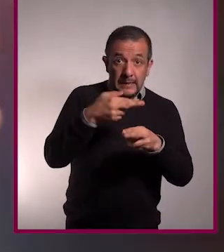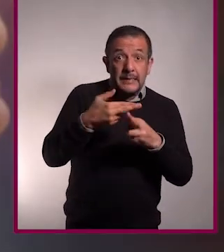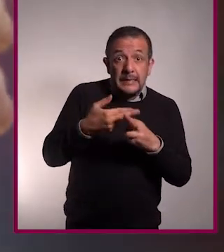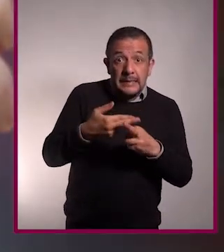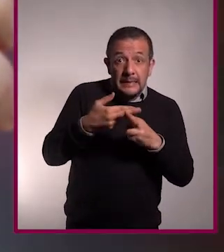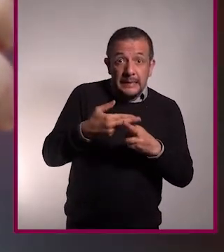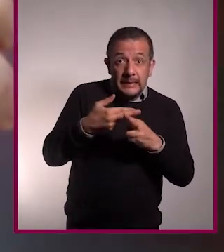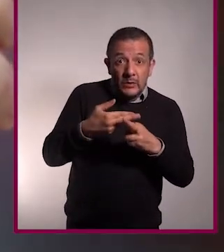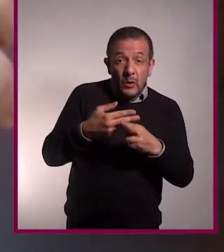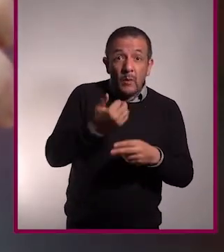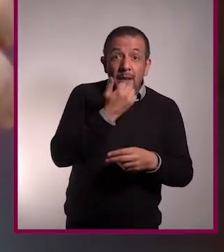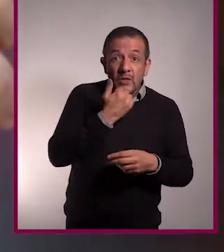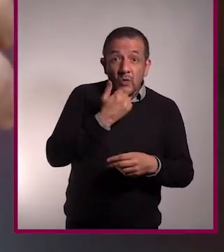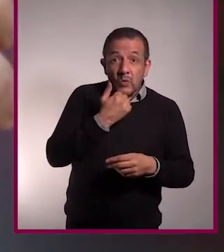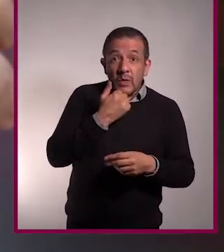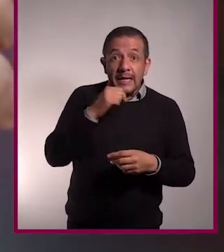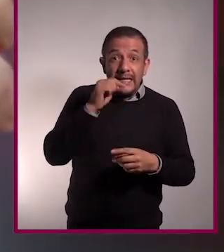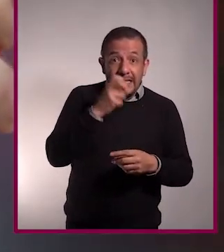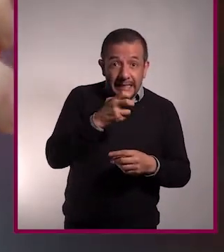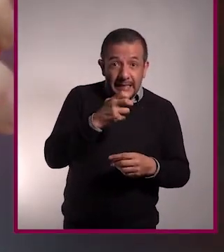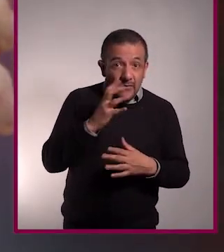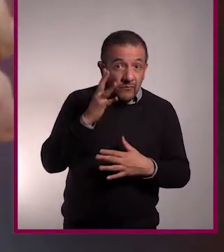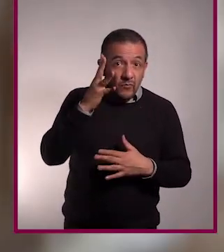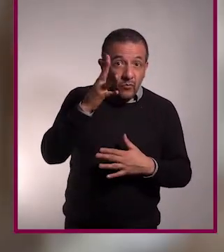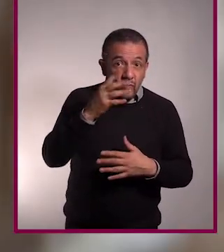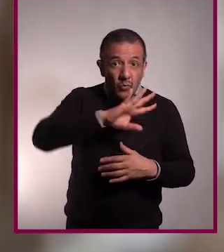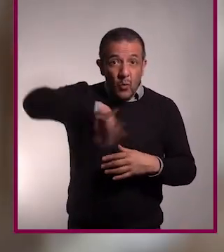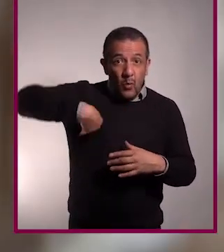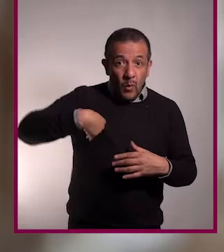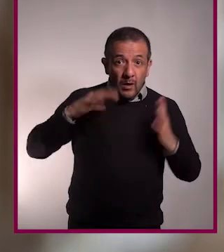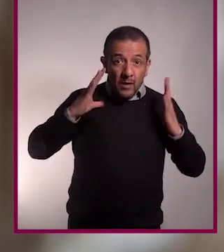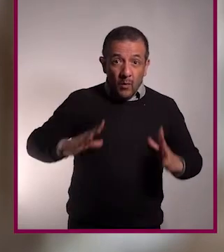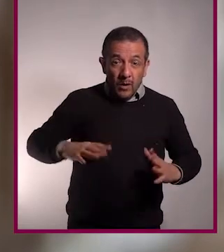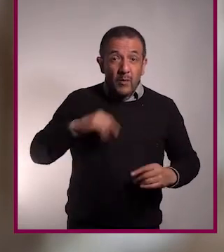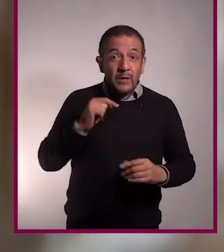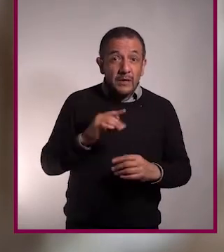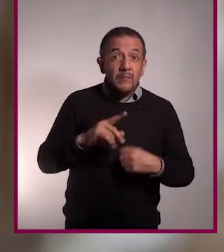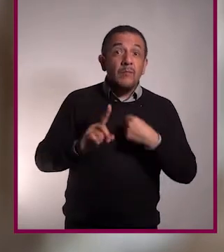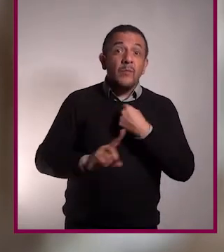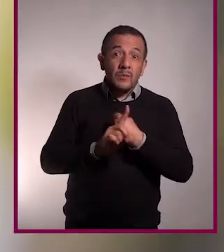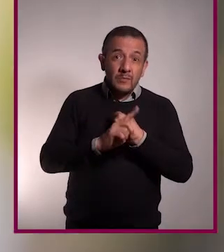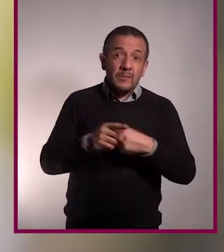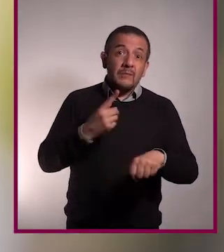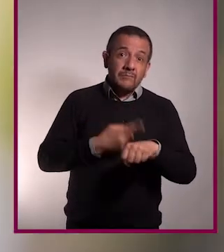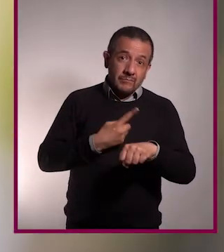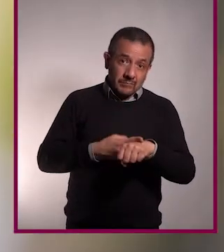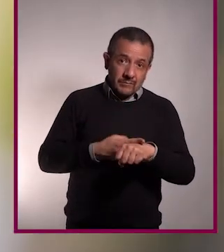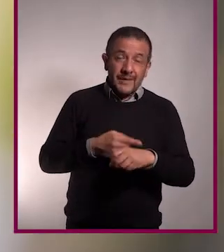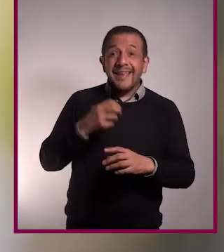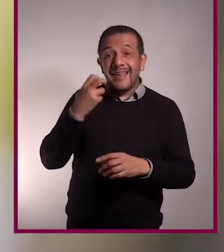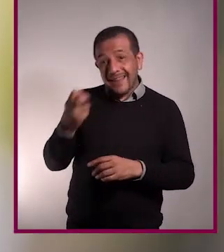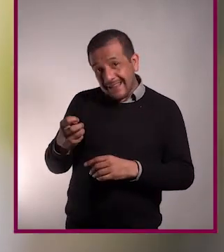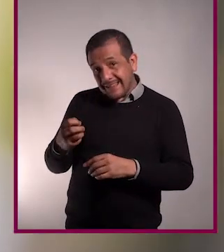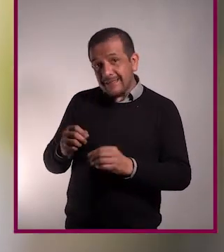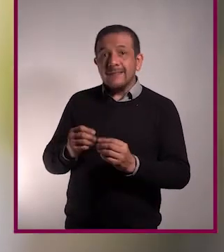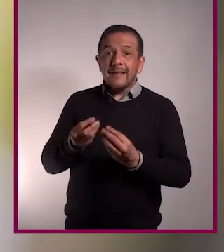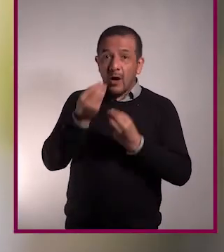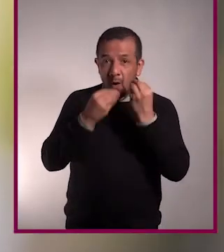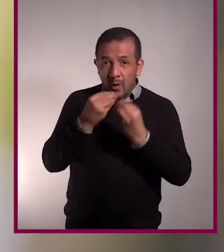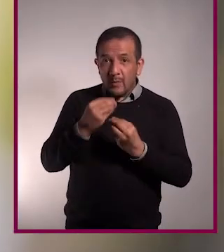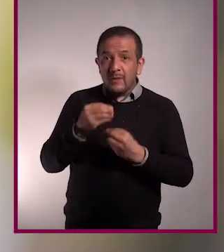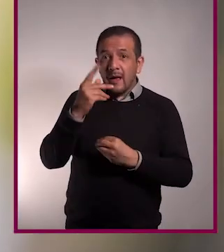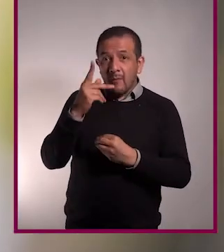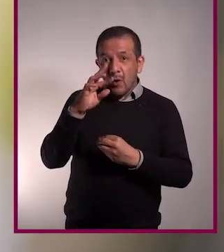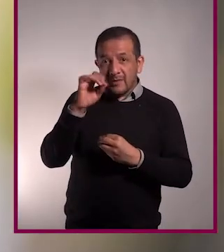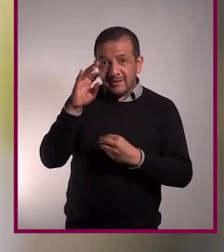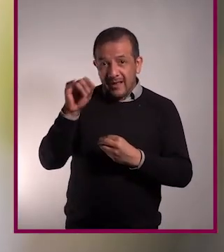bien, pero toda esa azúcar sobrante se acumula en tu organismo y puede ser detonador de enfermedades. Lo peor es que estos bocadillos